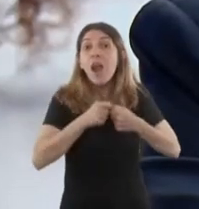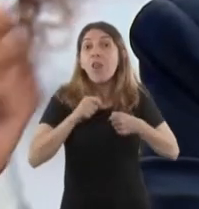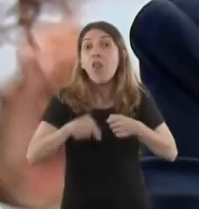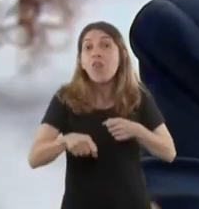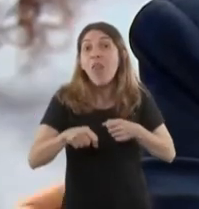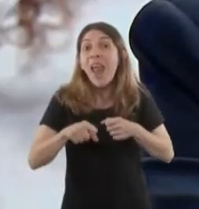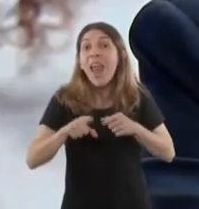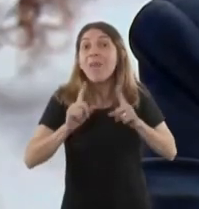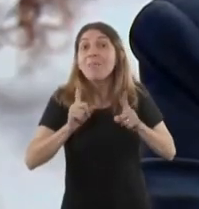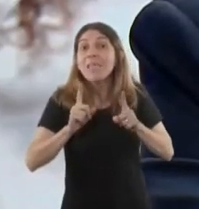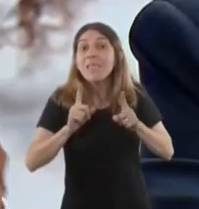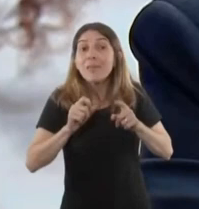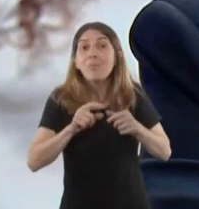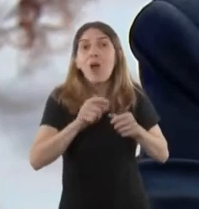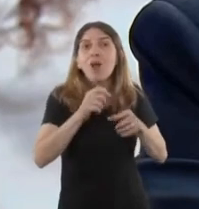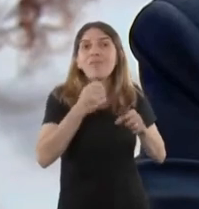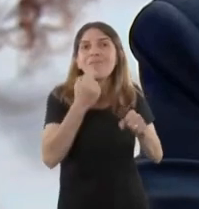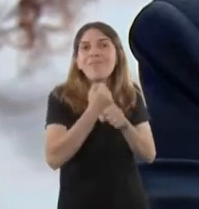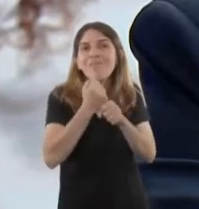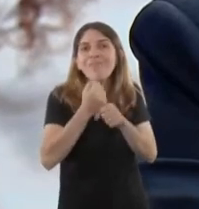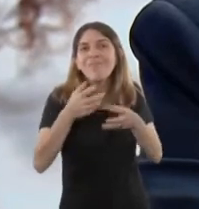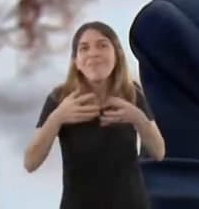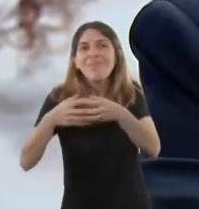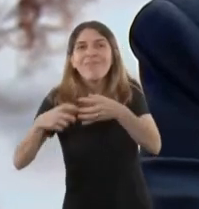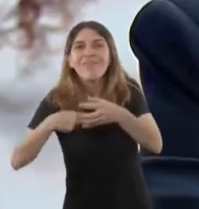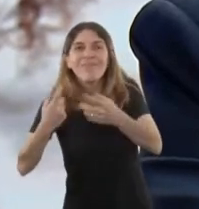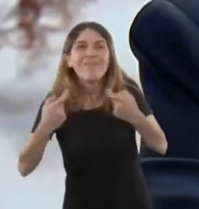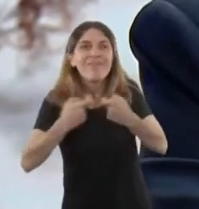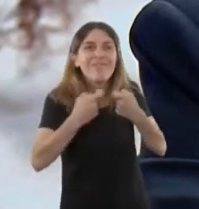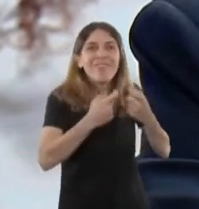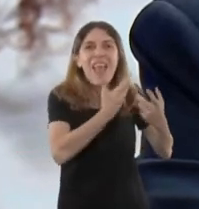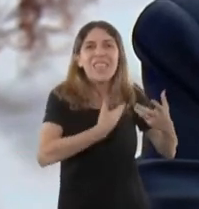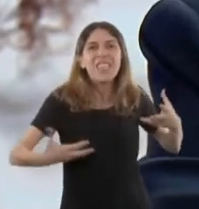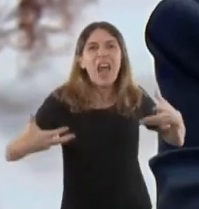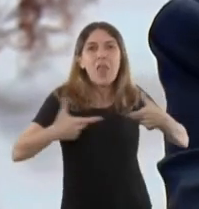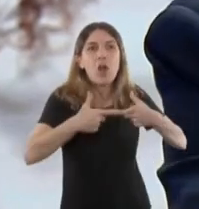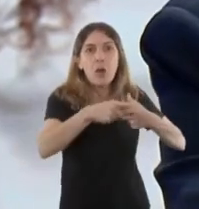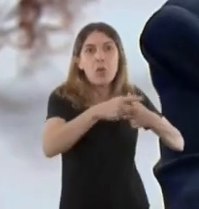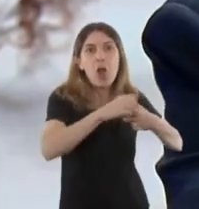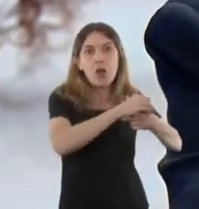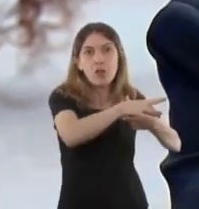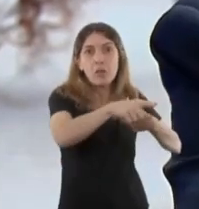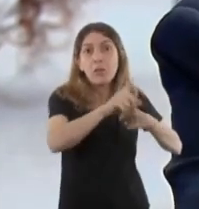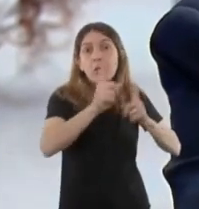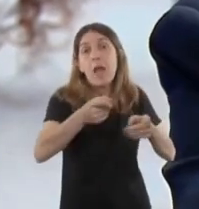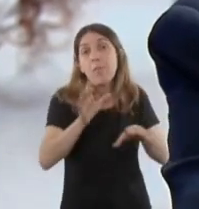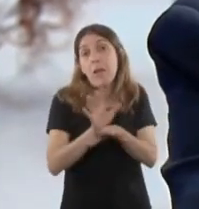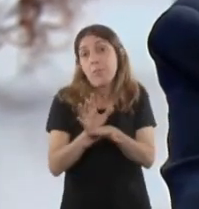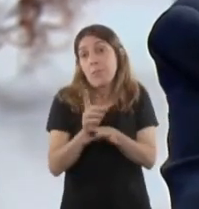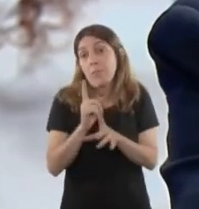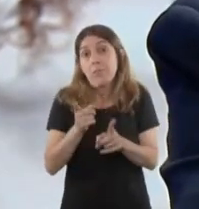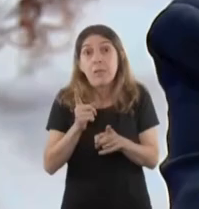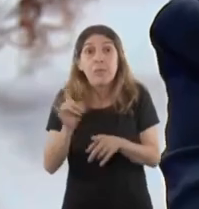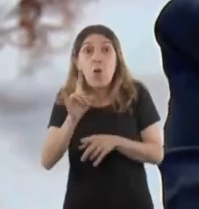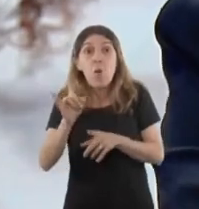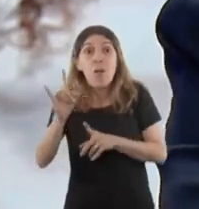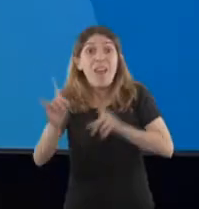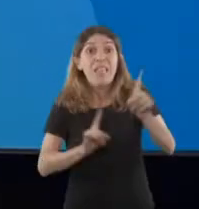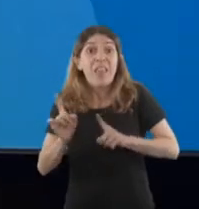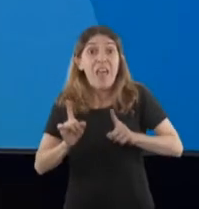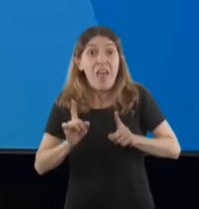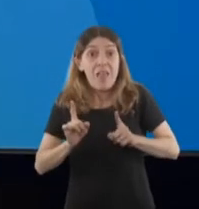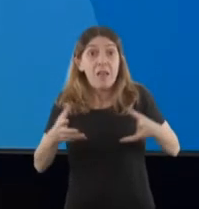del sector o de los sectores con el estado y también con la cátedra para de alguna manera